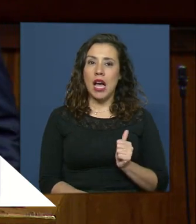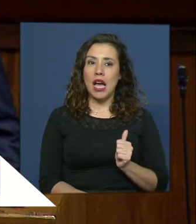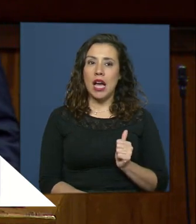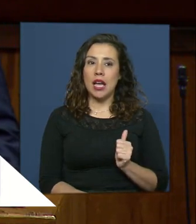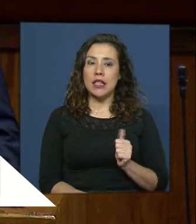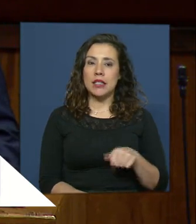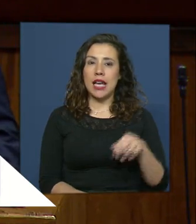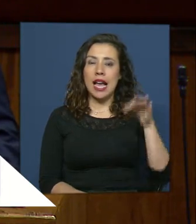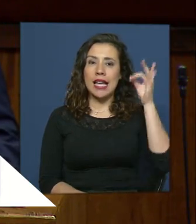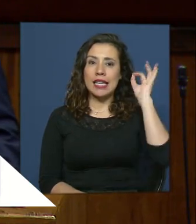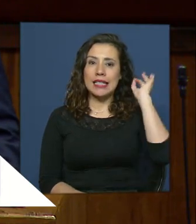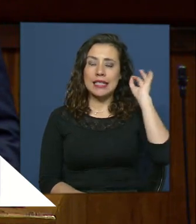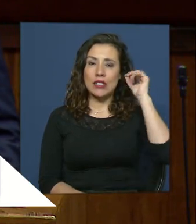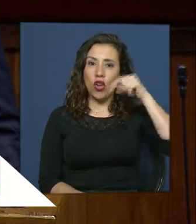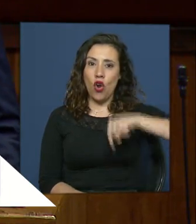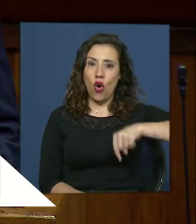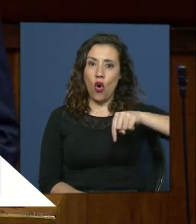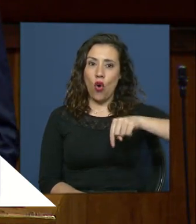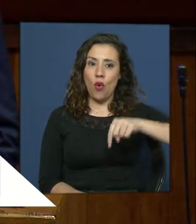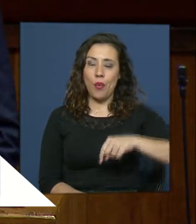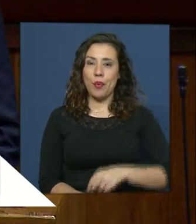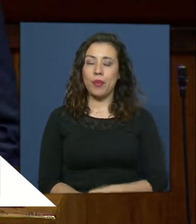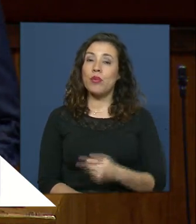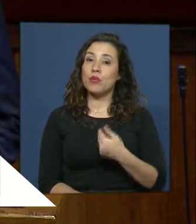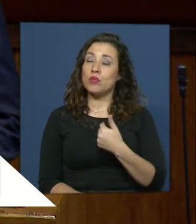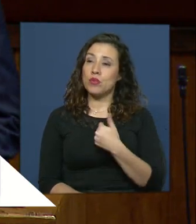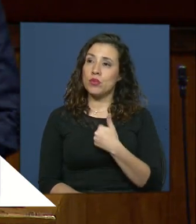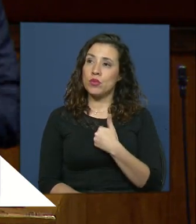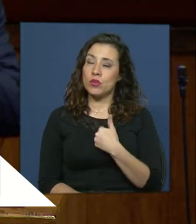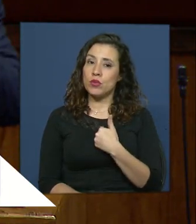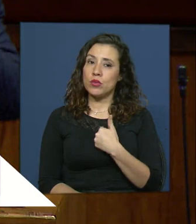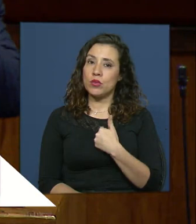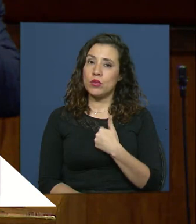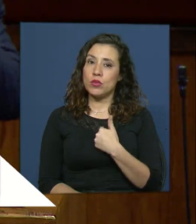esta sesión del día de hoy. Me corresponde